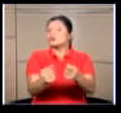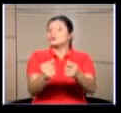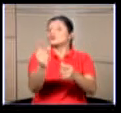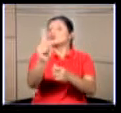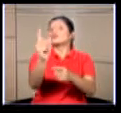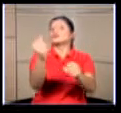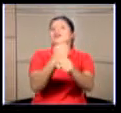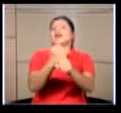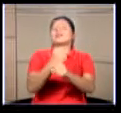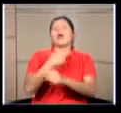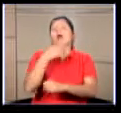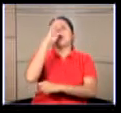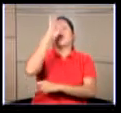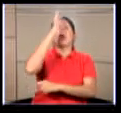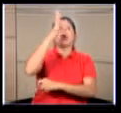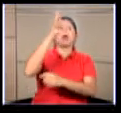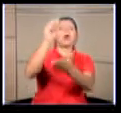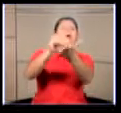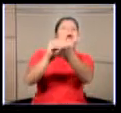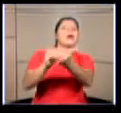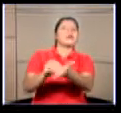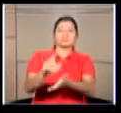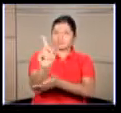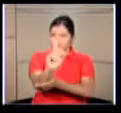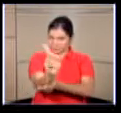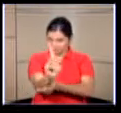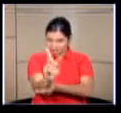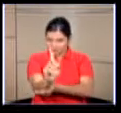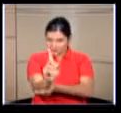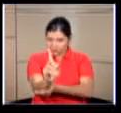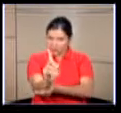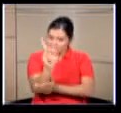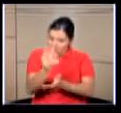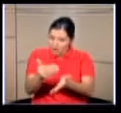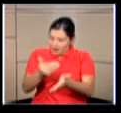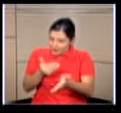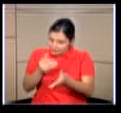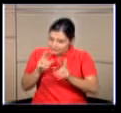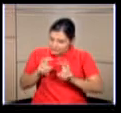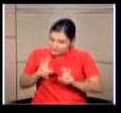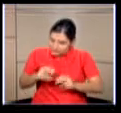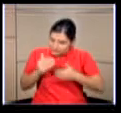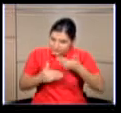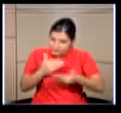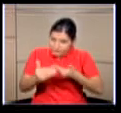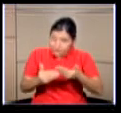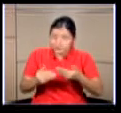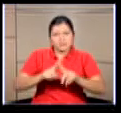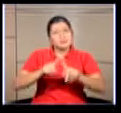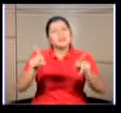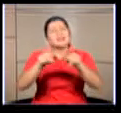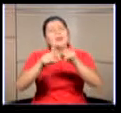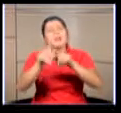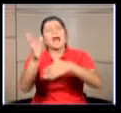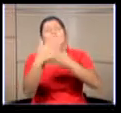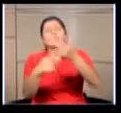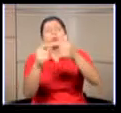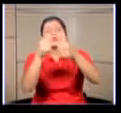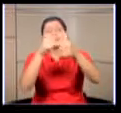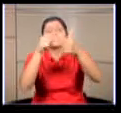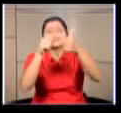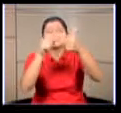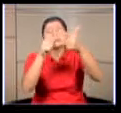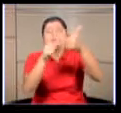de forma antojadiza, como le comentaba anteriormente, e inclusive hay una serie de rubros sobre los cuales el gobierno tiene